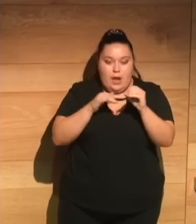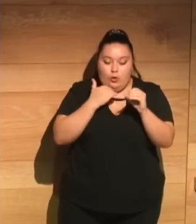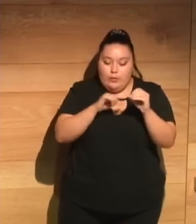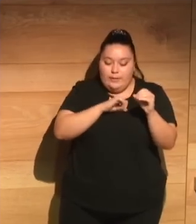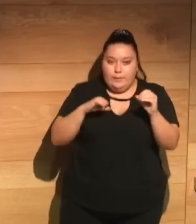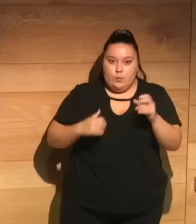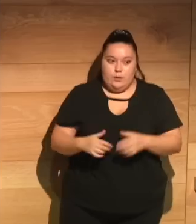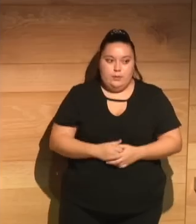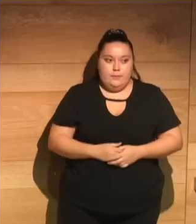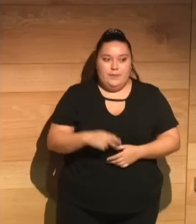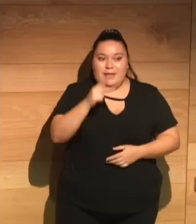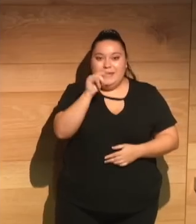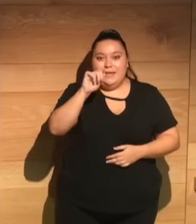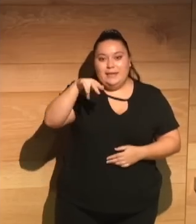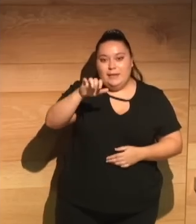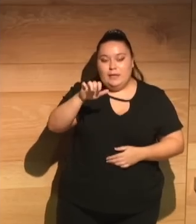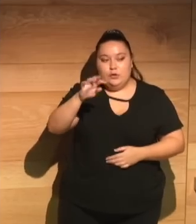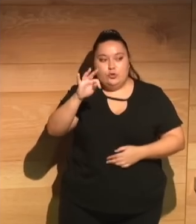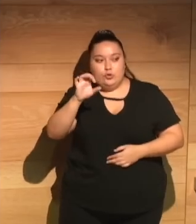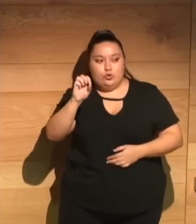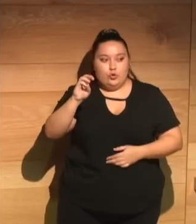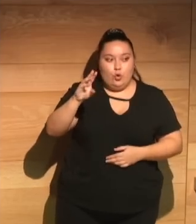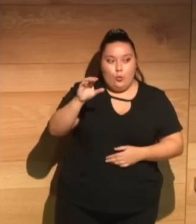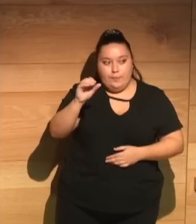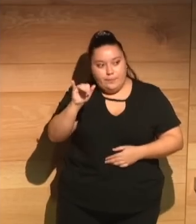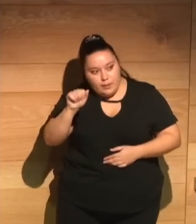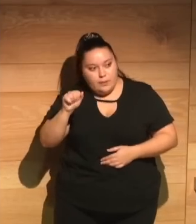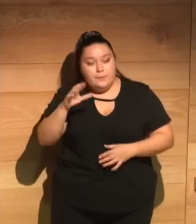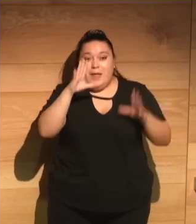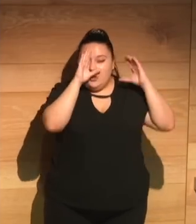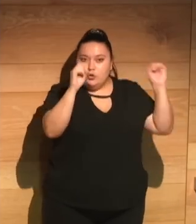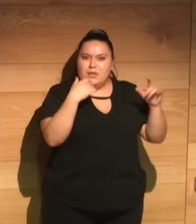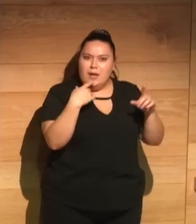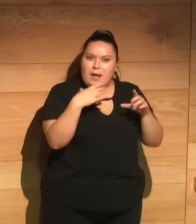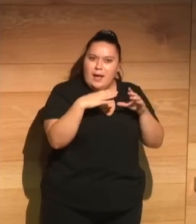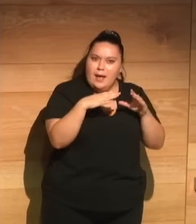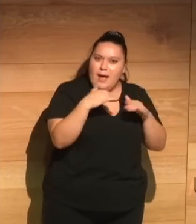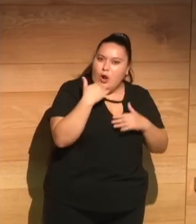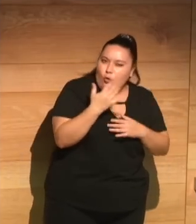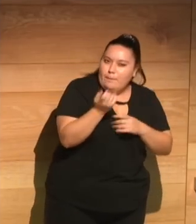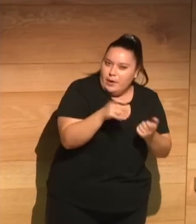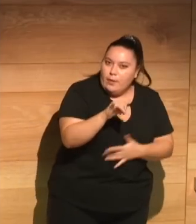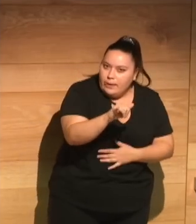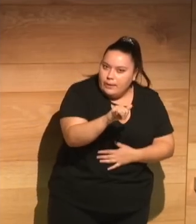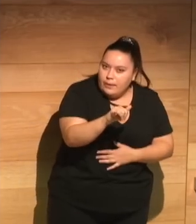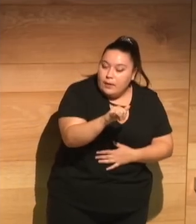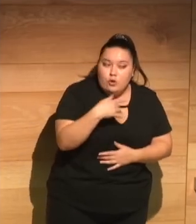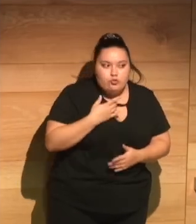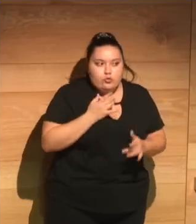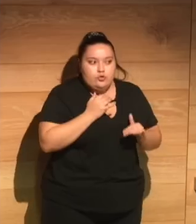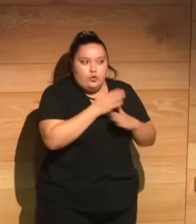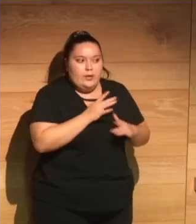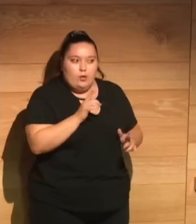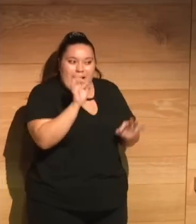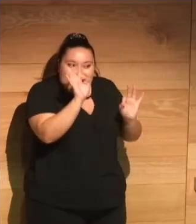favor. El kinetoscopio. En Atocha hay un sitio donde también tienen unas cabinas individuales. Sí, pero yo estaba ahí y no son así. ¿Eh?